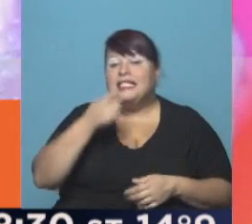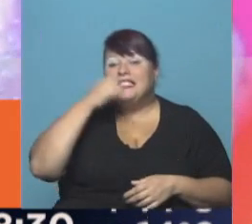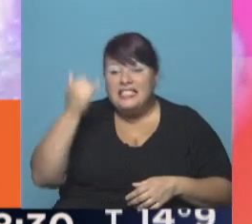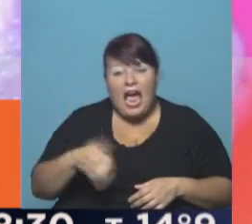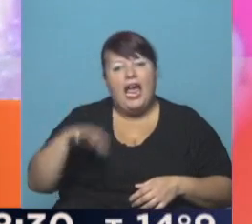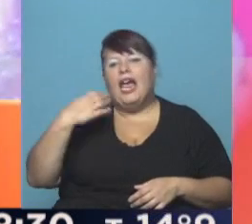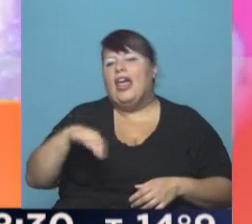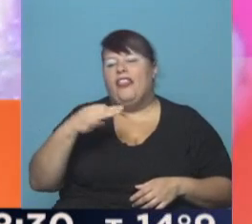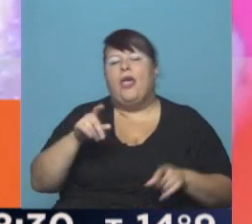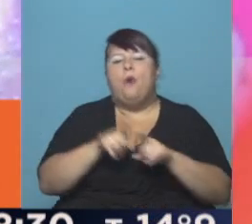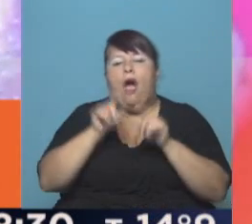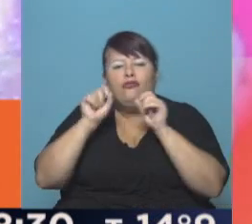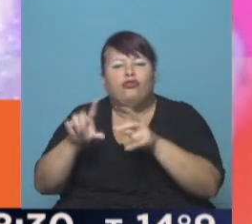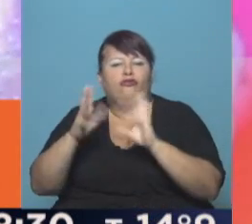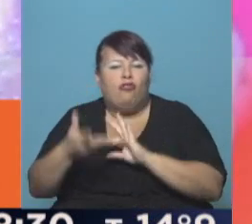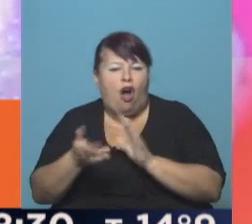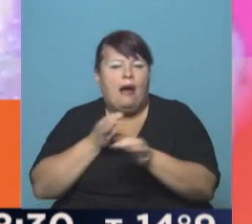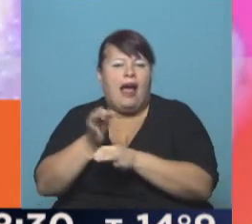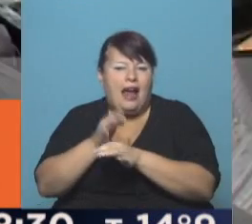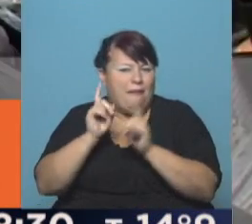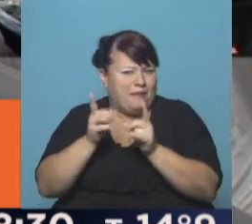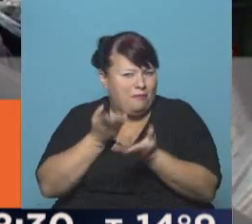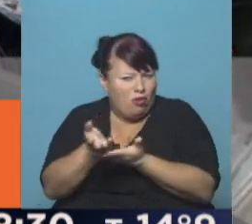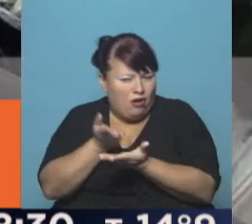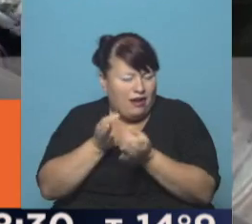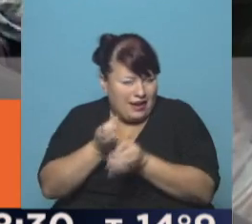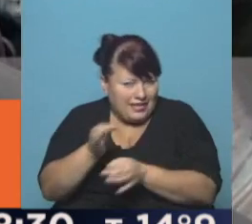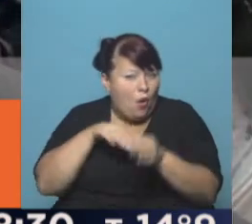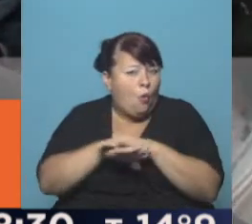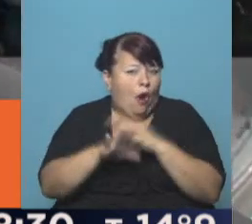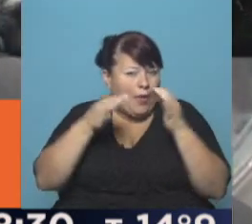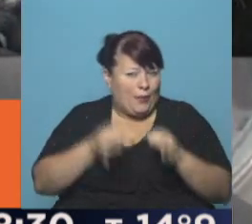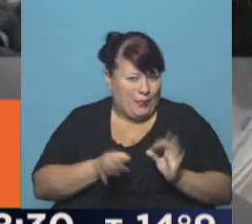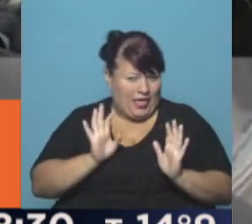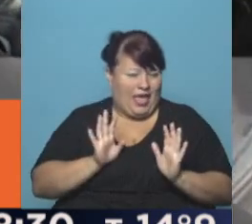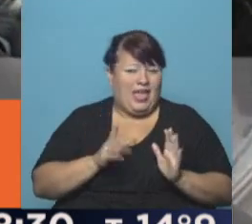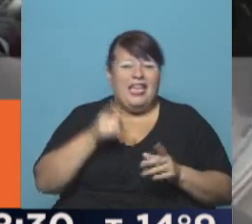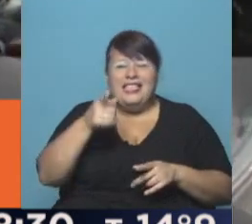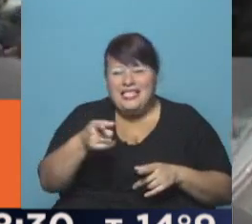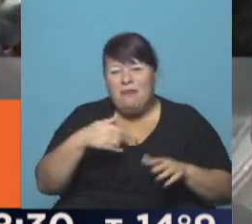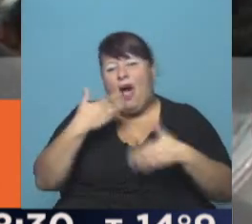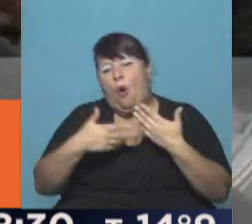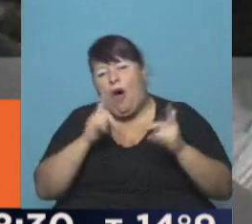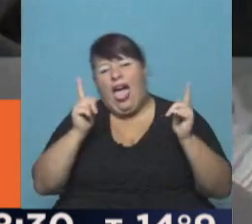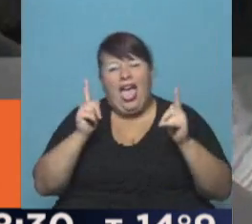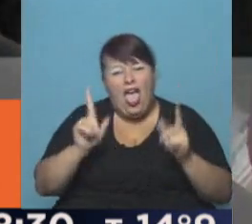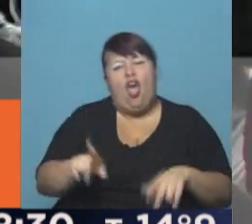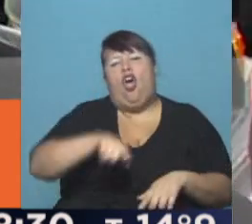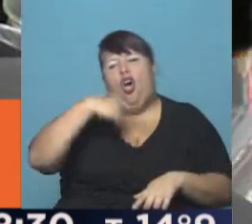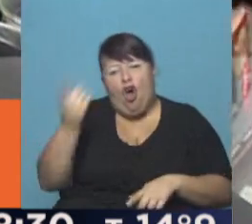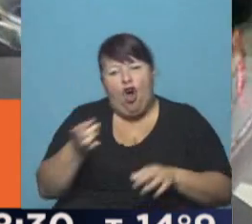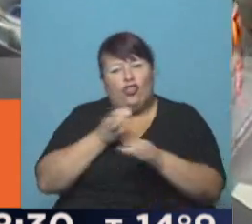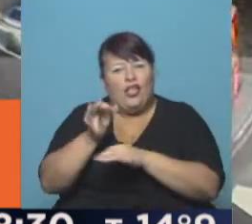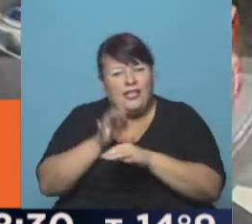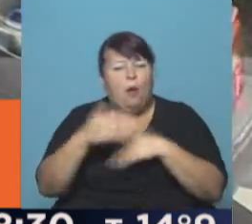hay que usarlo como corresponde, con asesoramiento como corresponde y tenerlo guardado donde corresponde. Para una cosa recreacional, que hay otros